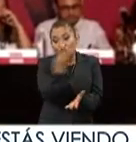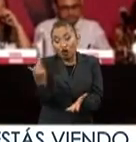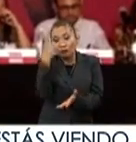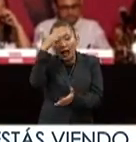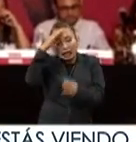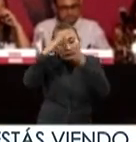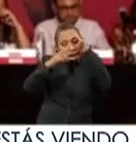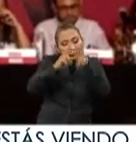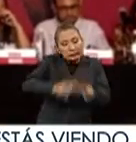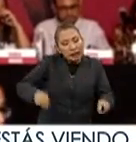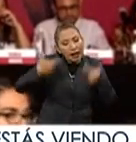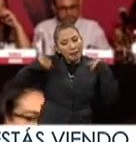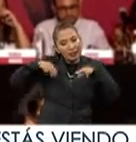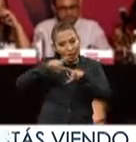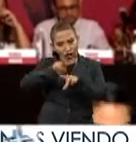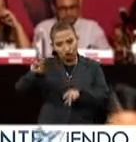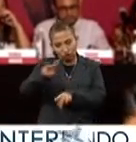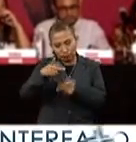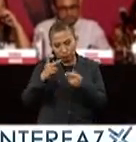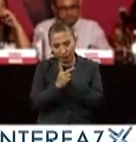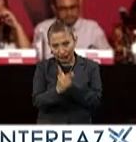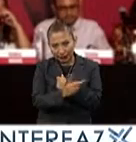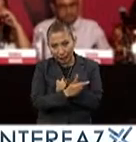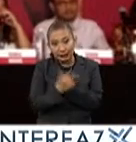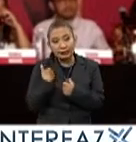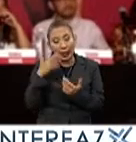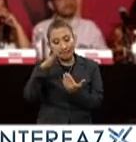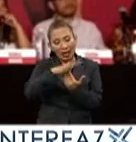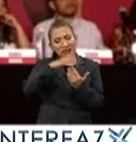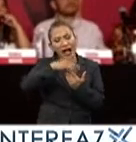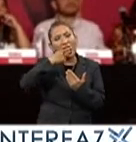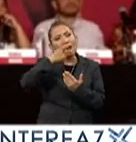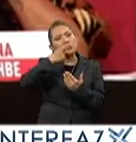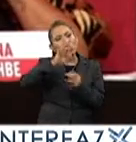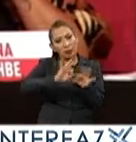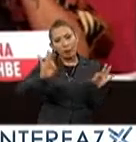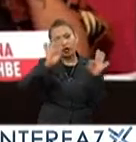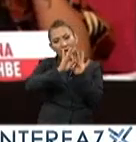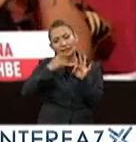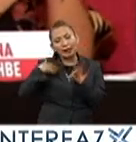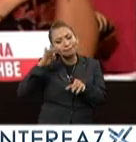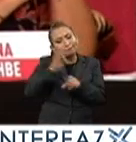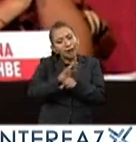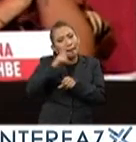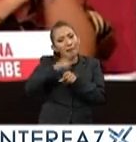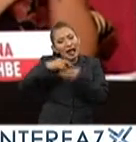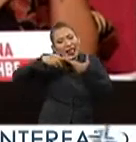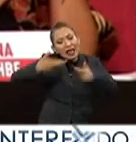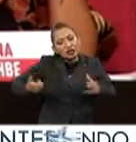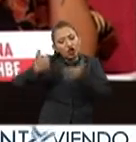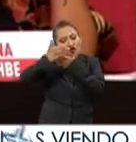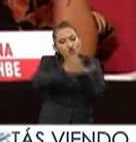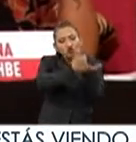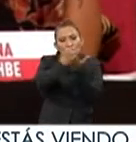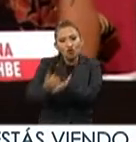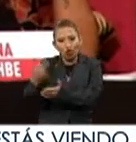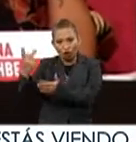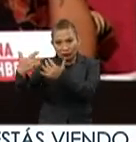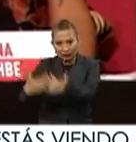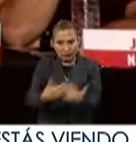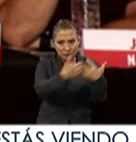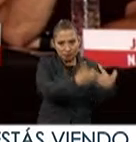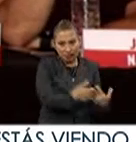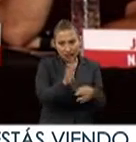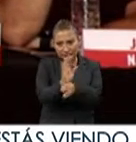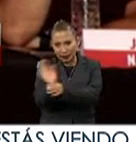la reflexión entre representantes de ambas naciones. En la mesa se habló acerca de la importancia de fortalecer lazos de cooperación entre las dos industrias